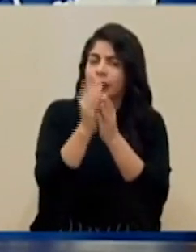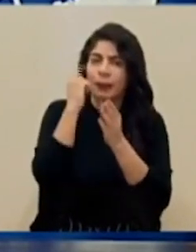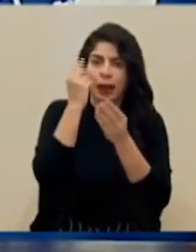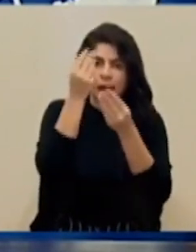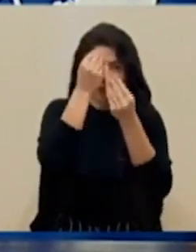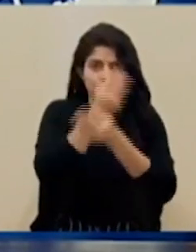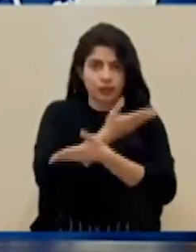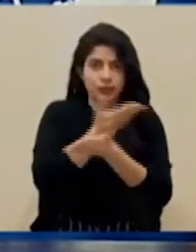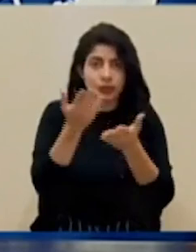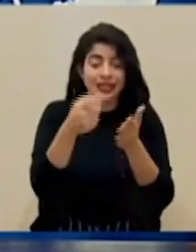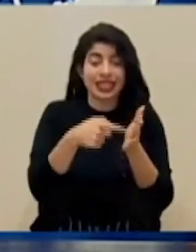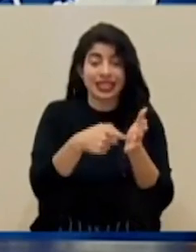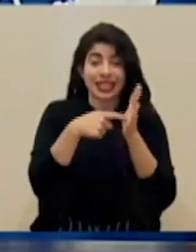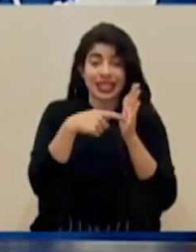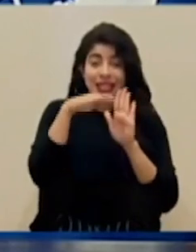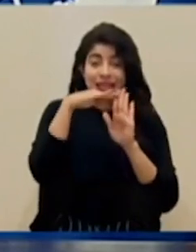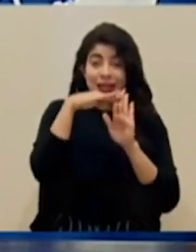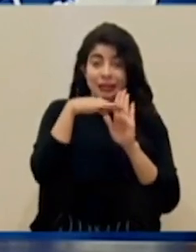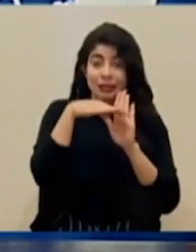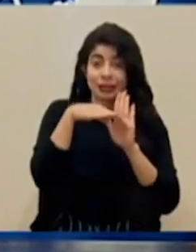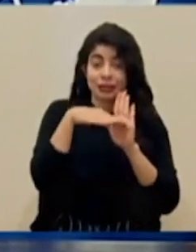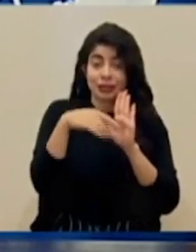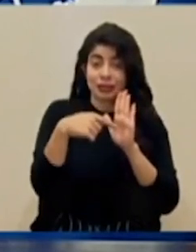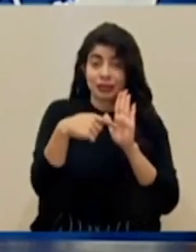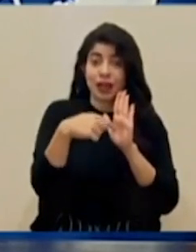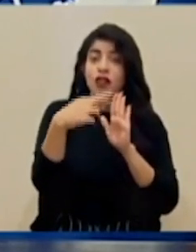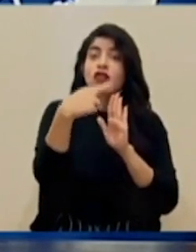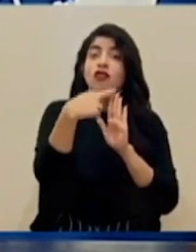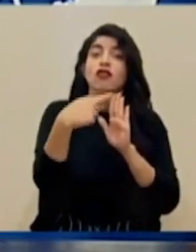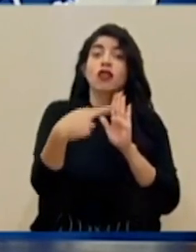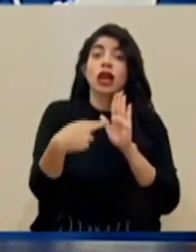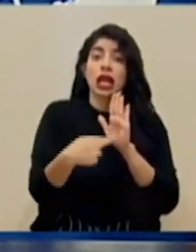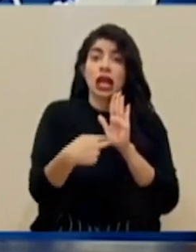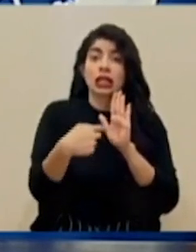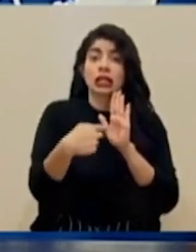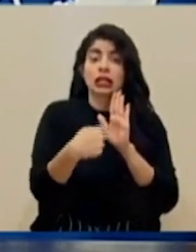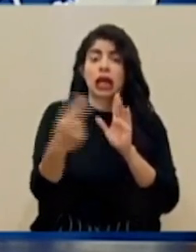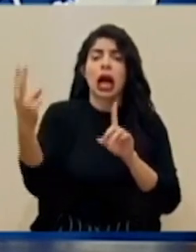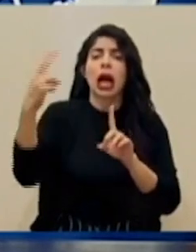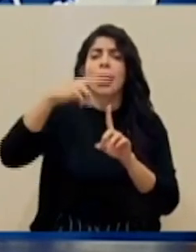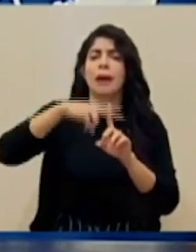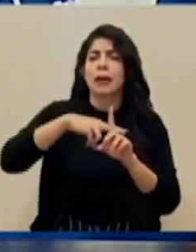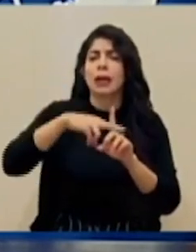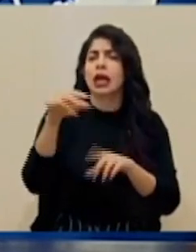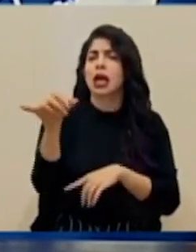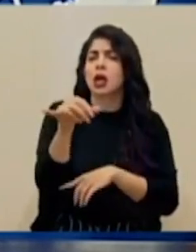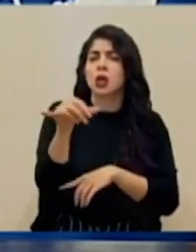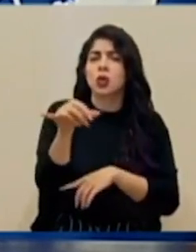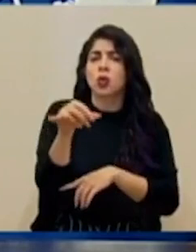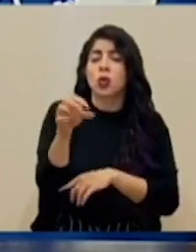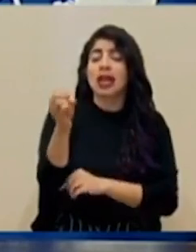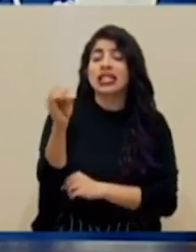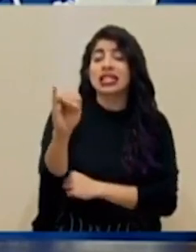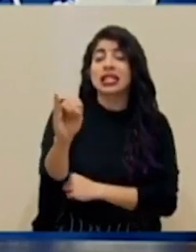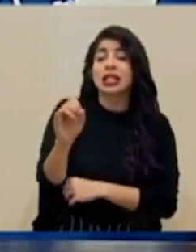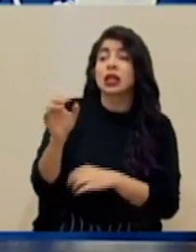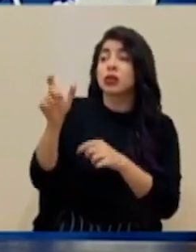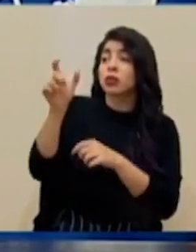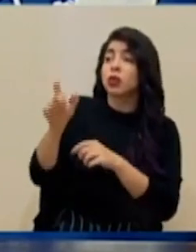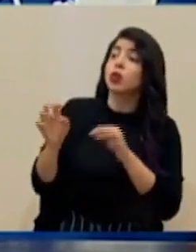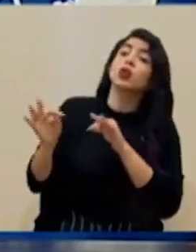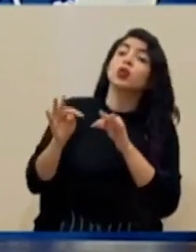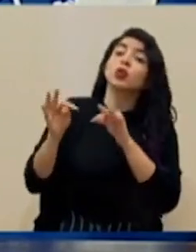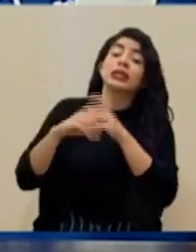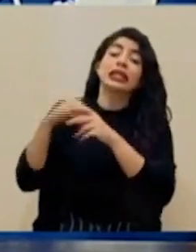que estos mismos requisitos, estas mismas reglas, van a aplicar para aquellos turistas, extranjeros o